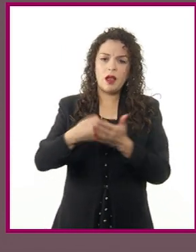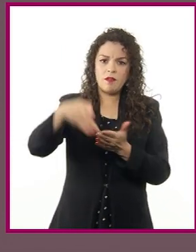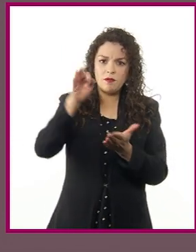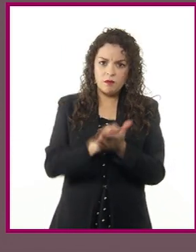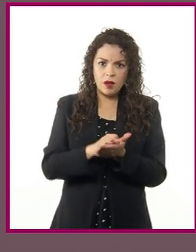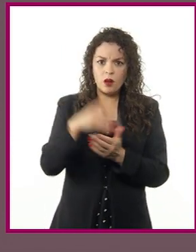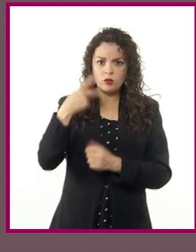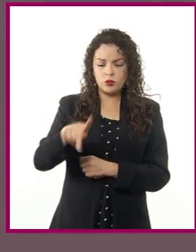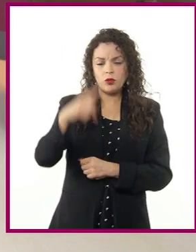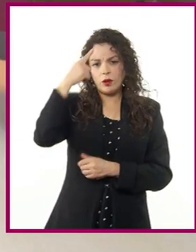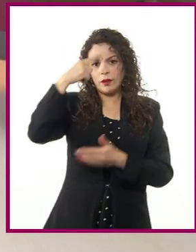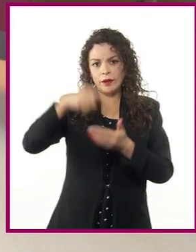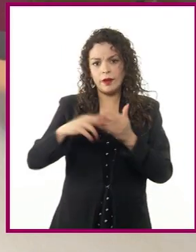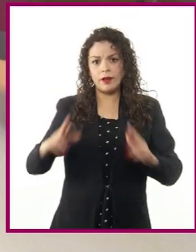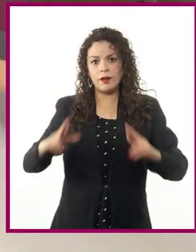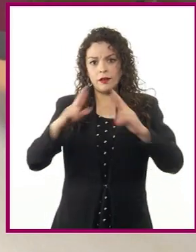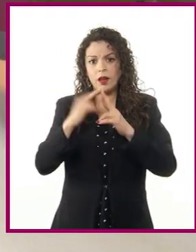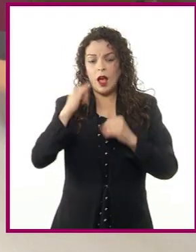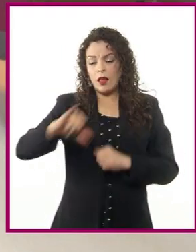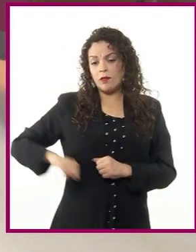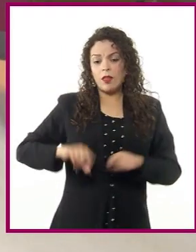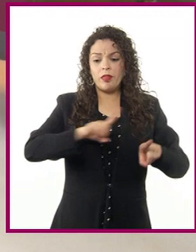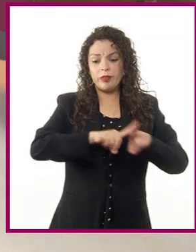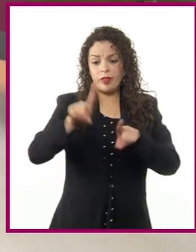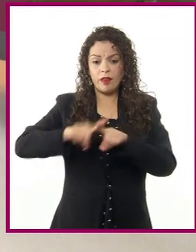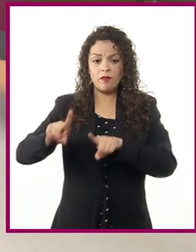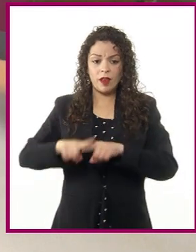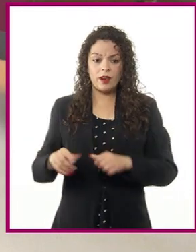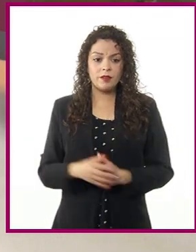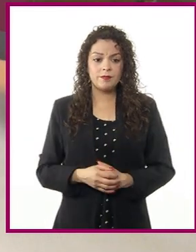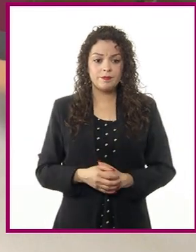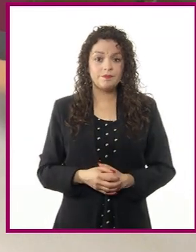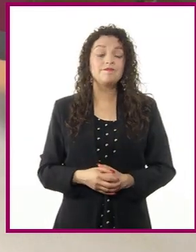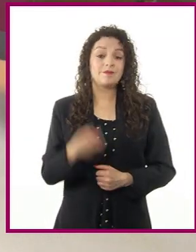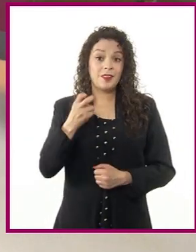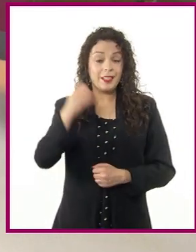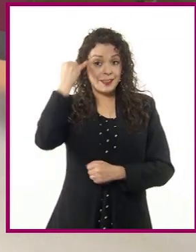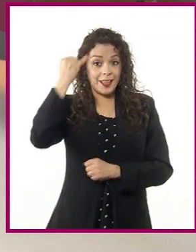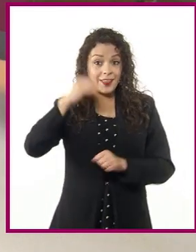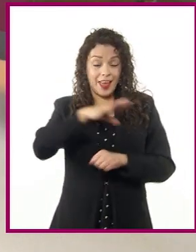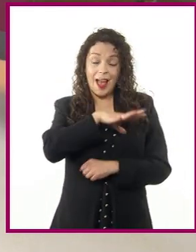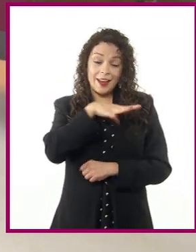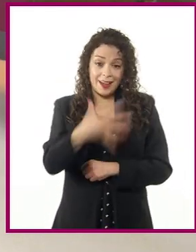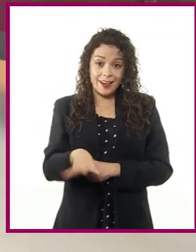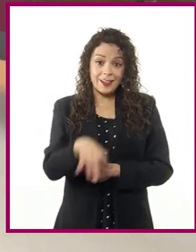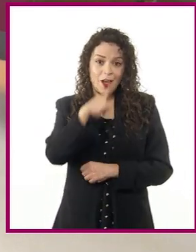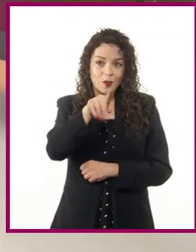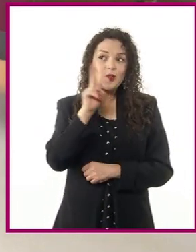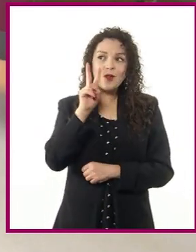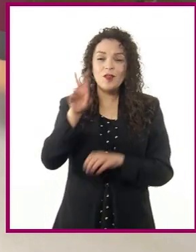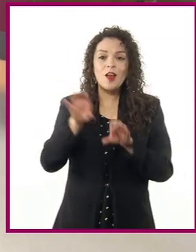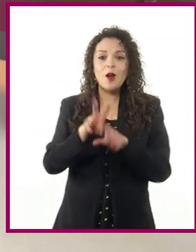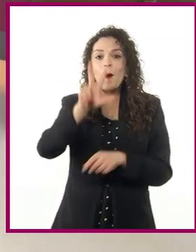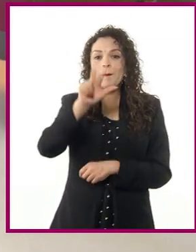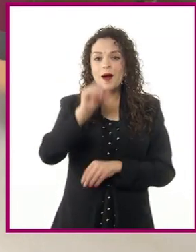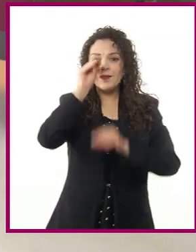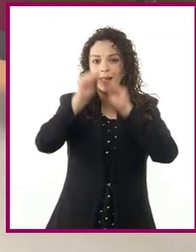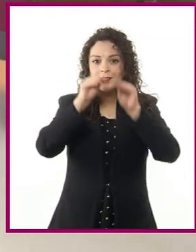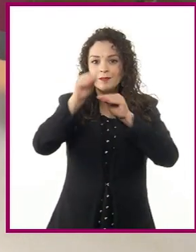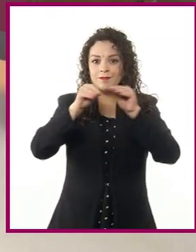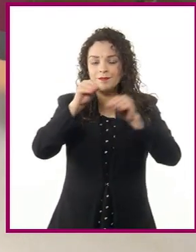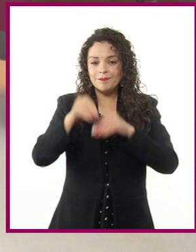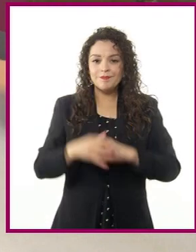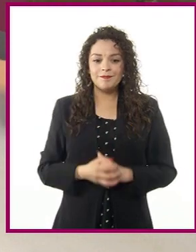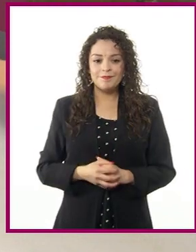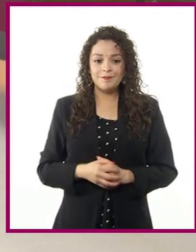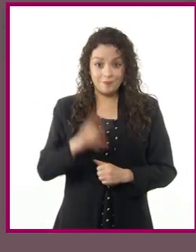e intereses diversos. Bien, ya que tienen las ideas generales en pantalla, podemos ver cómo va quedando nuestro reto.